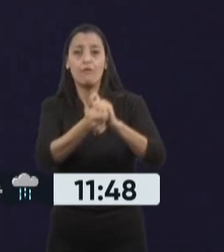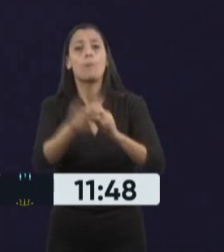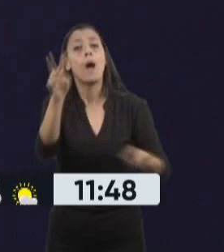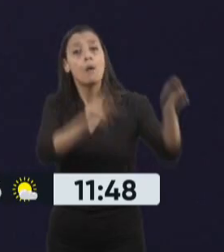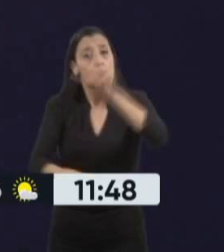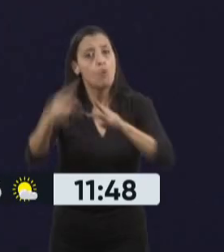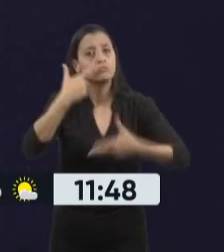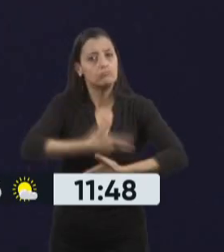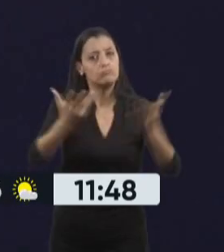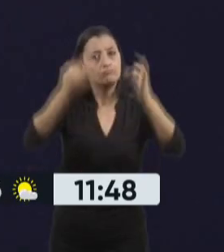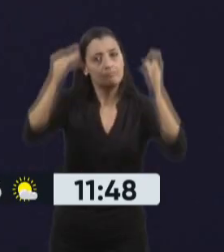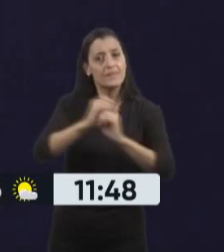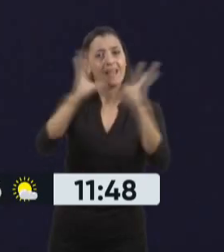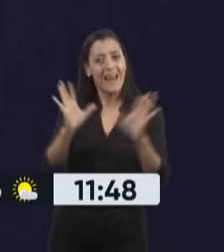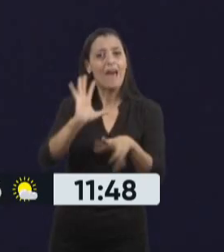un esquema que,